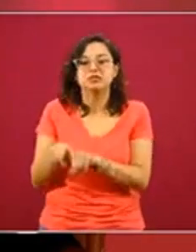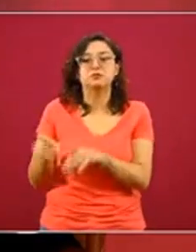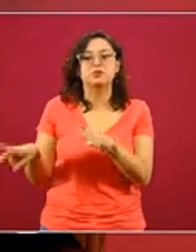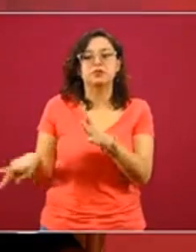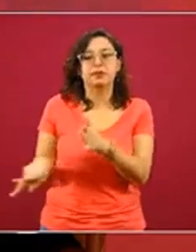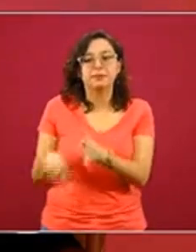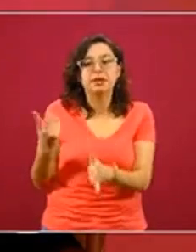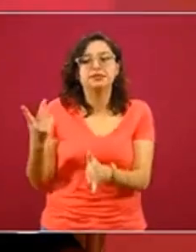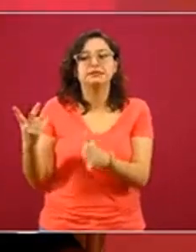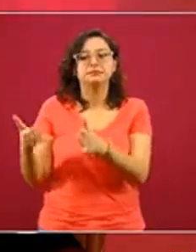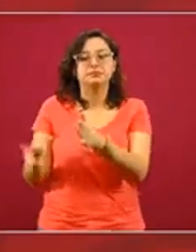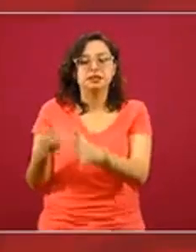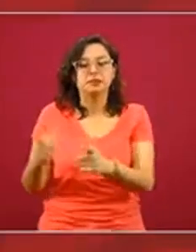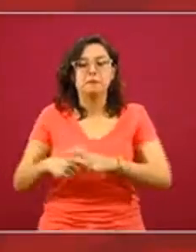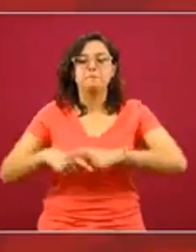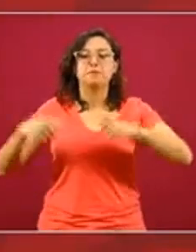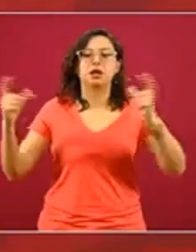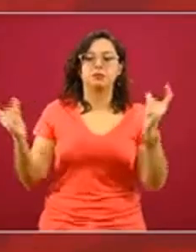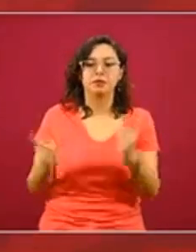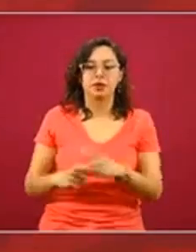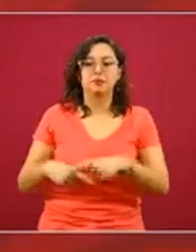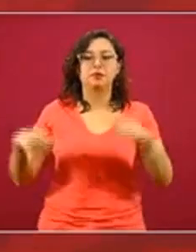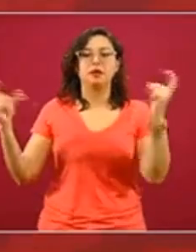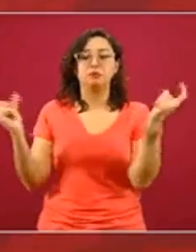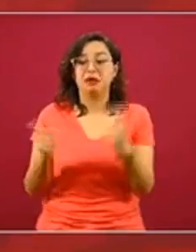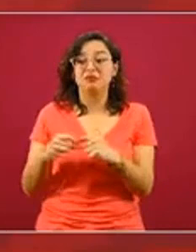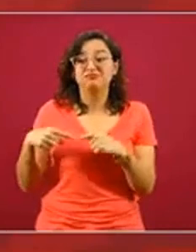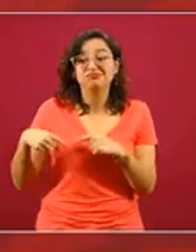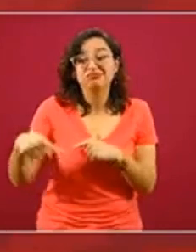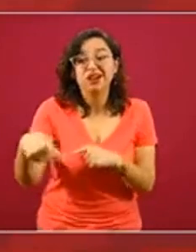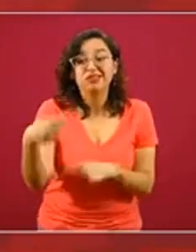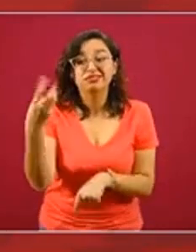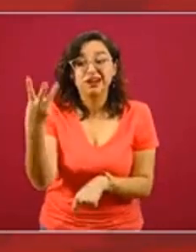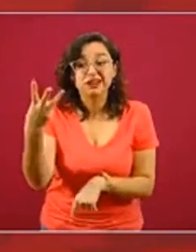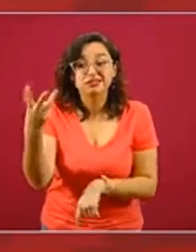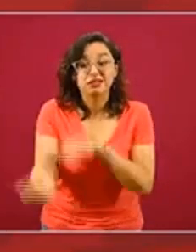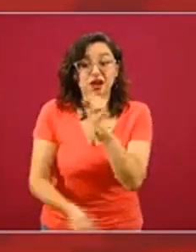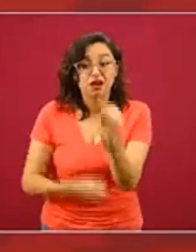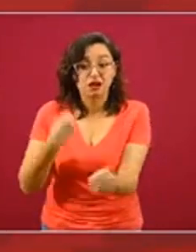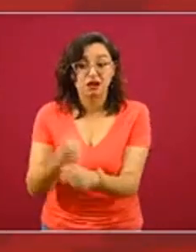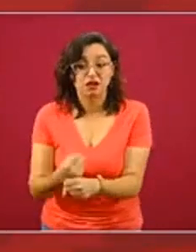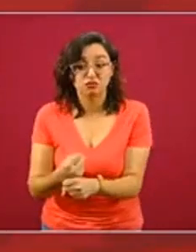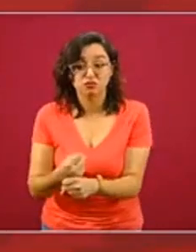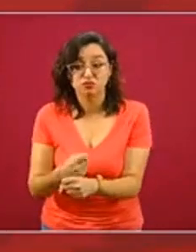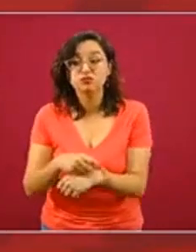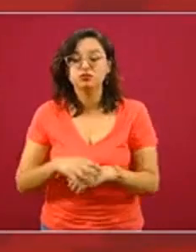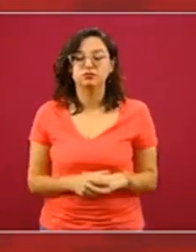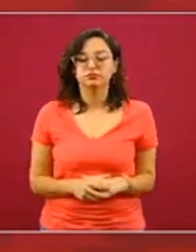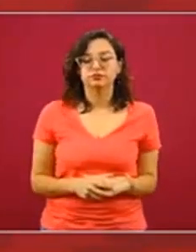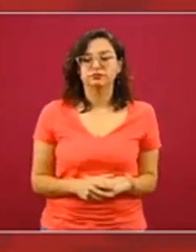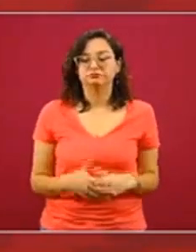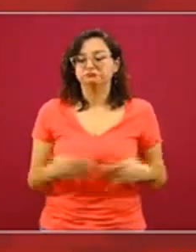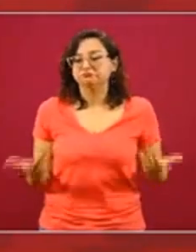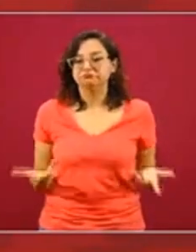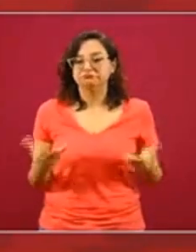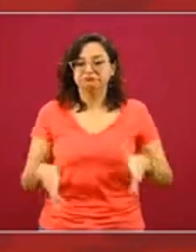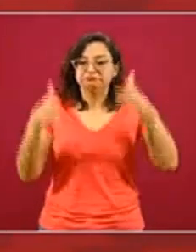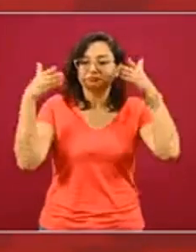aumento y disminución cerca de 3 años. Y para el caso concreto de